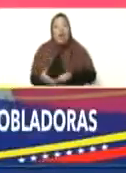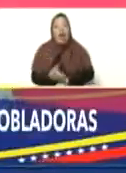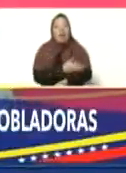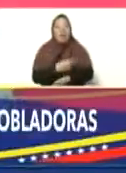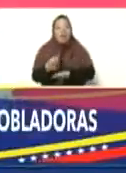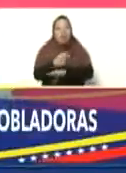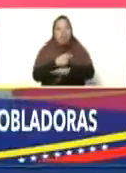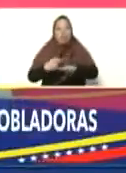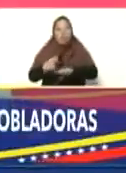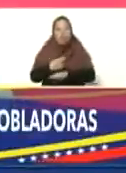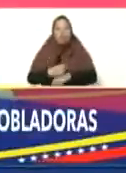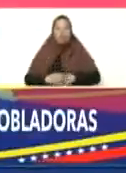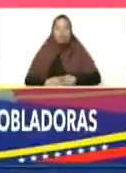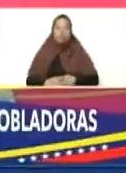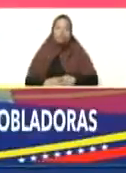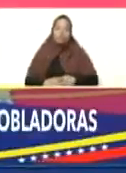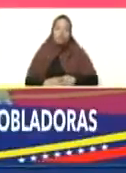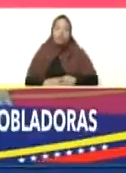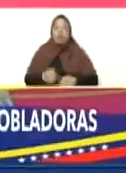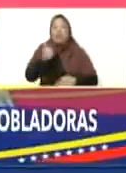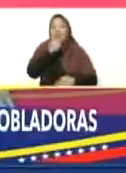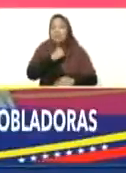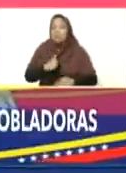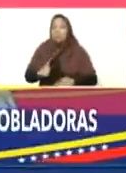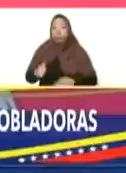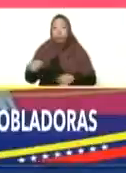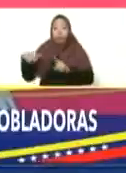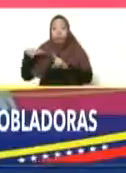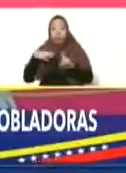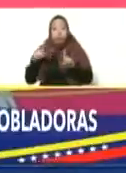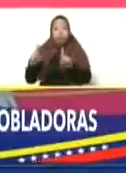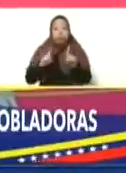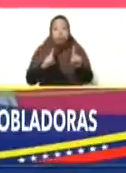contra la represión las persecuciones